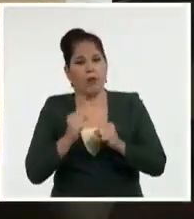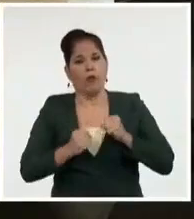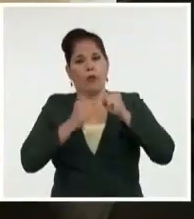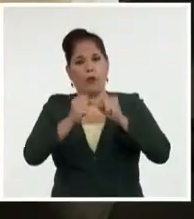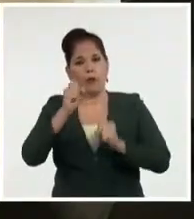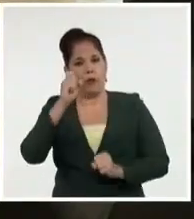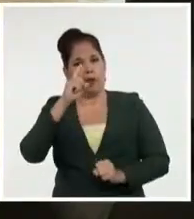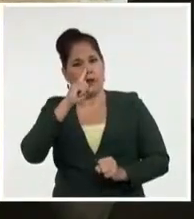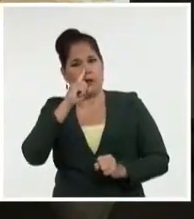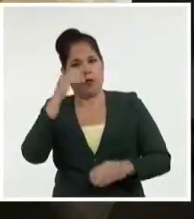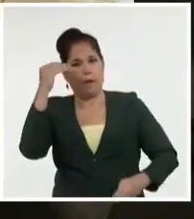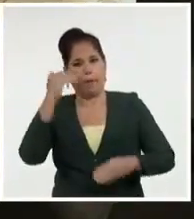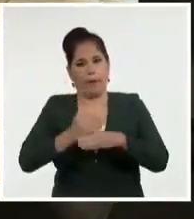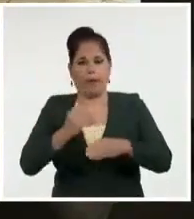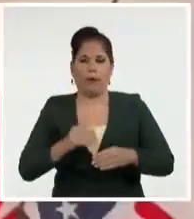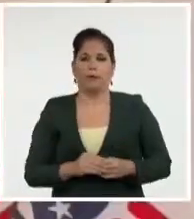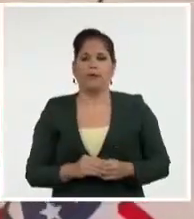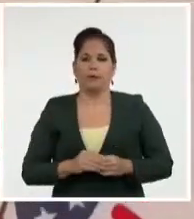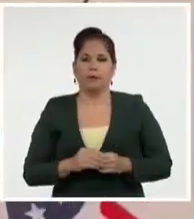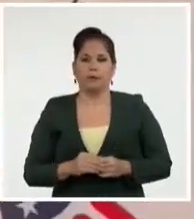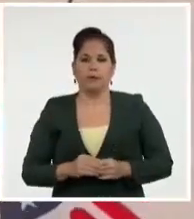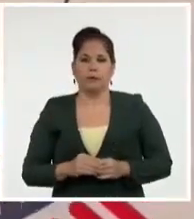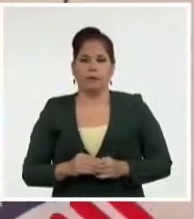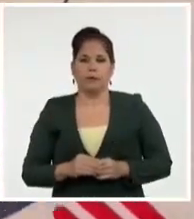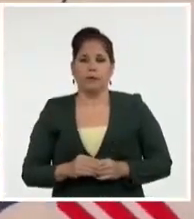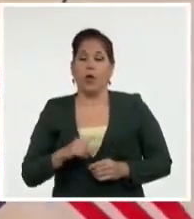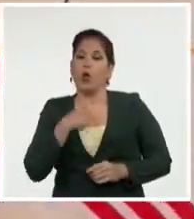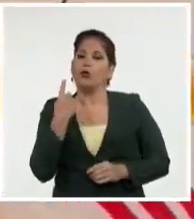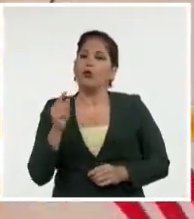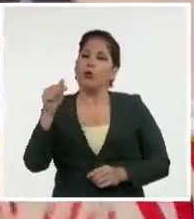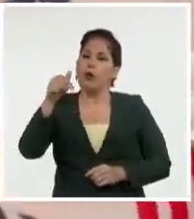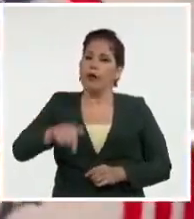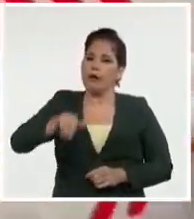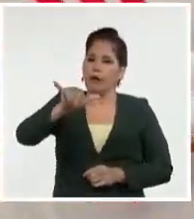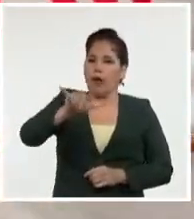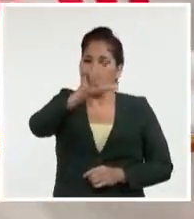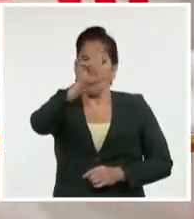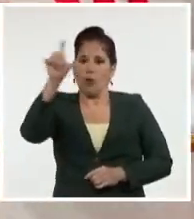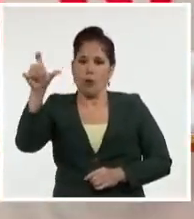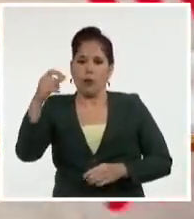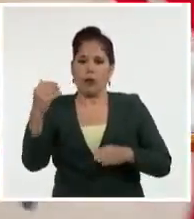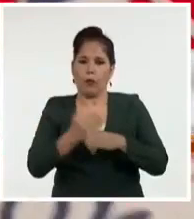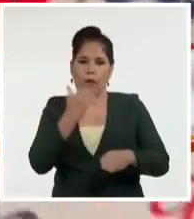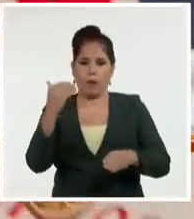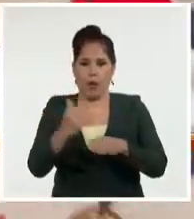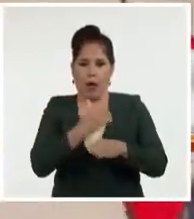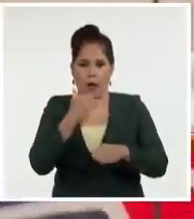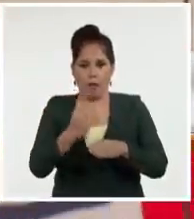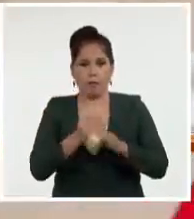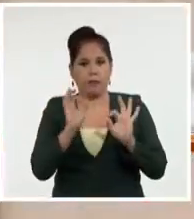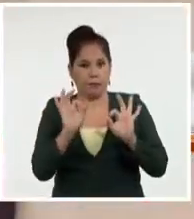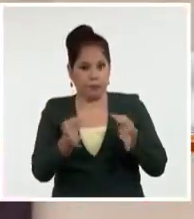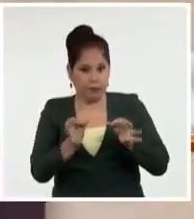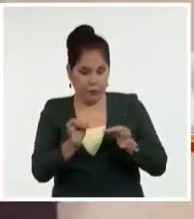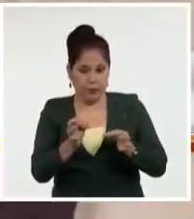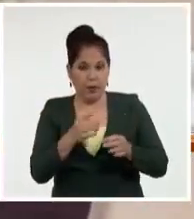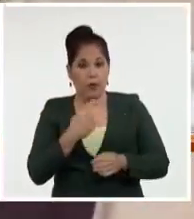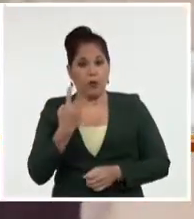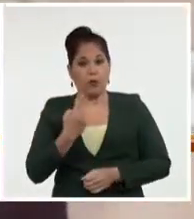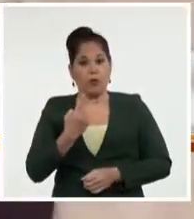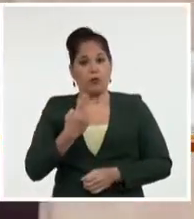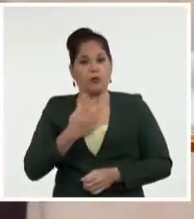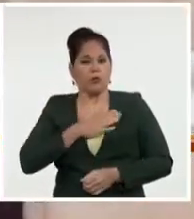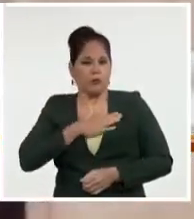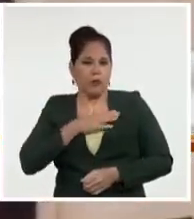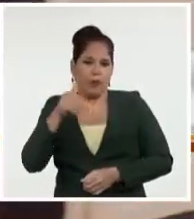del bloqueo. Aquí estamos, en el Aeropuerto Internacional de Miami, los cubanos de